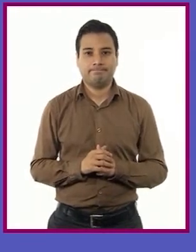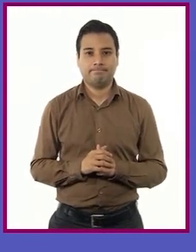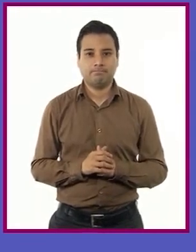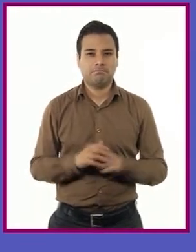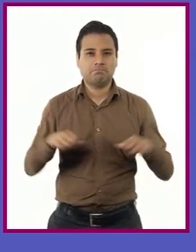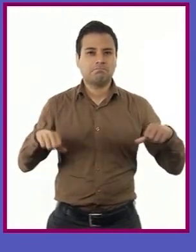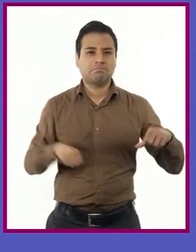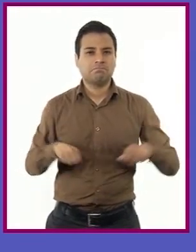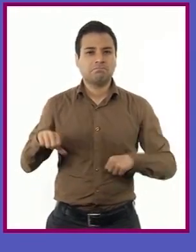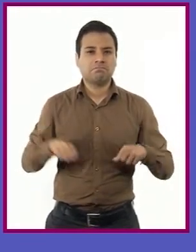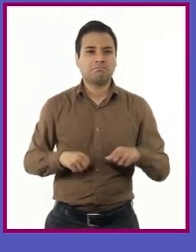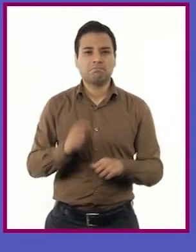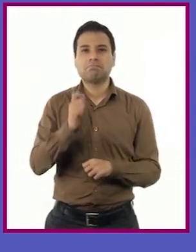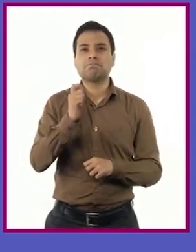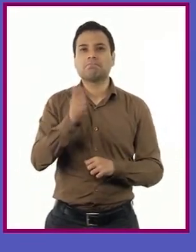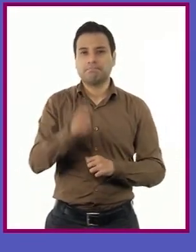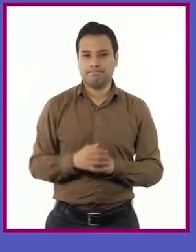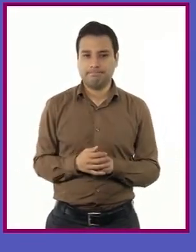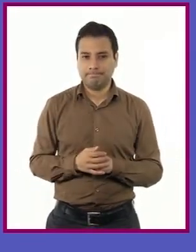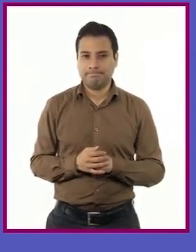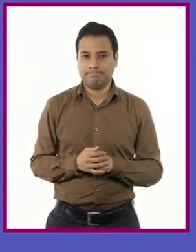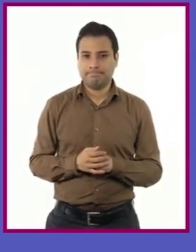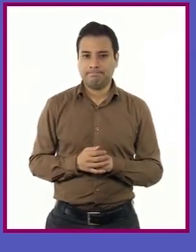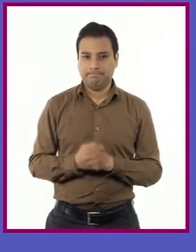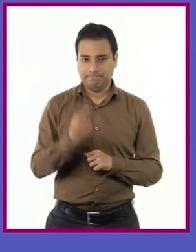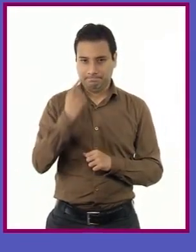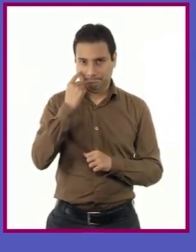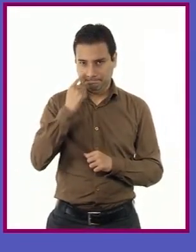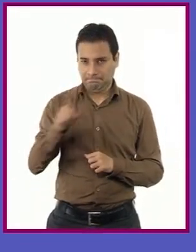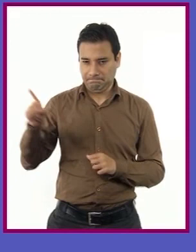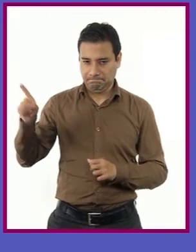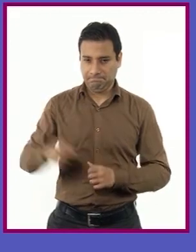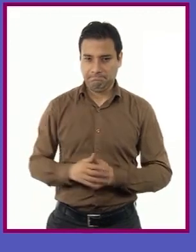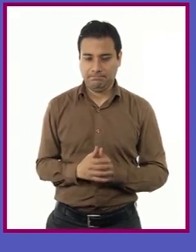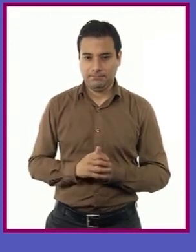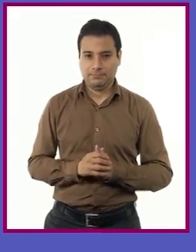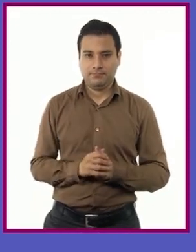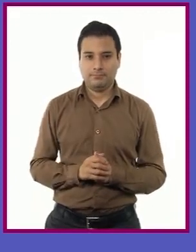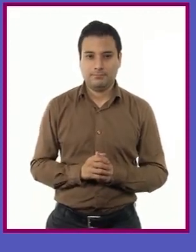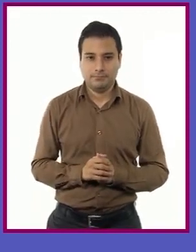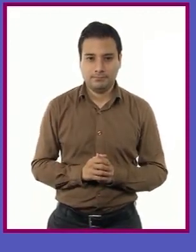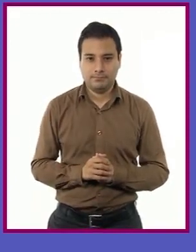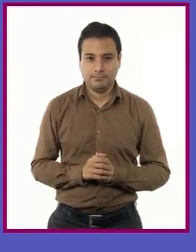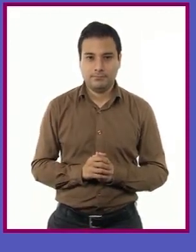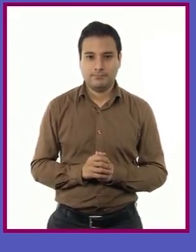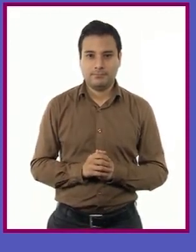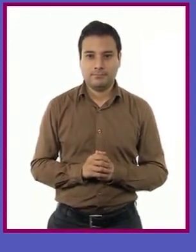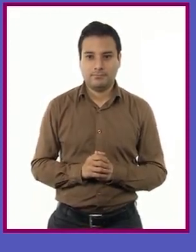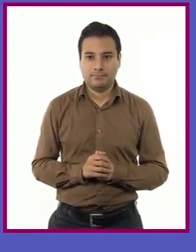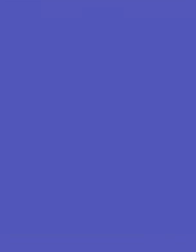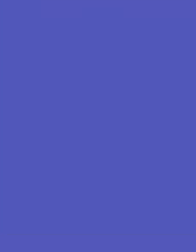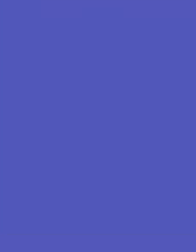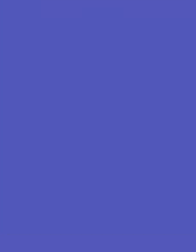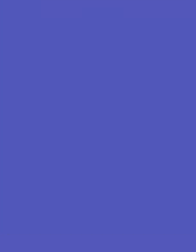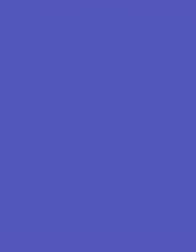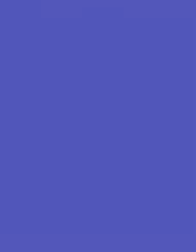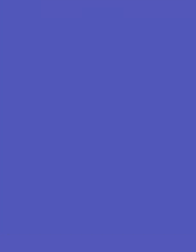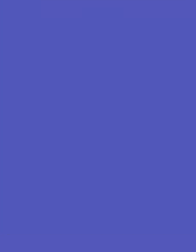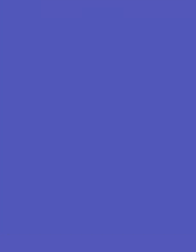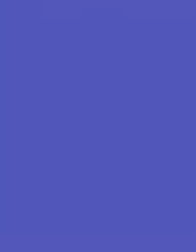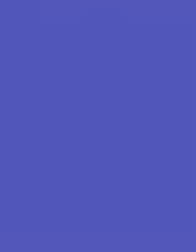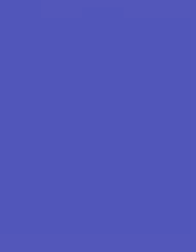final. Primero, investiguen qué torneo deportivo realiza su escuela.